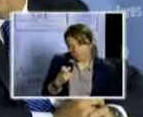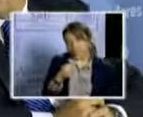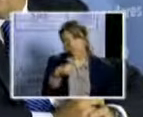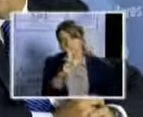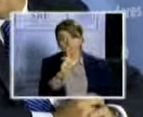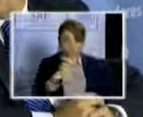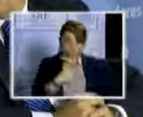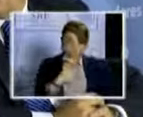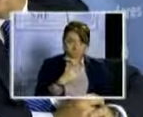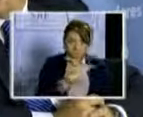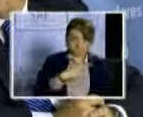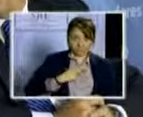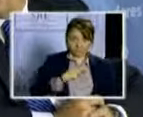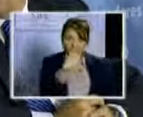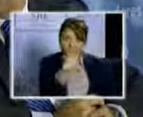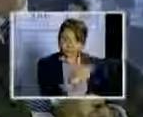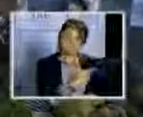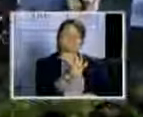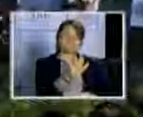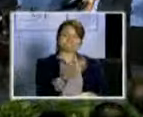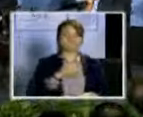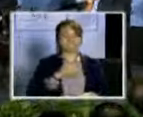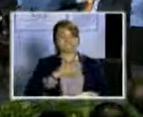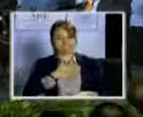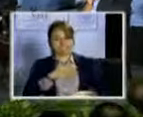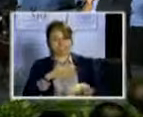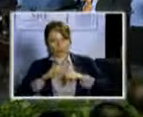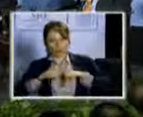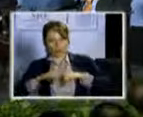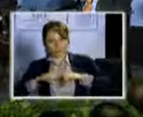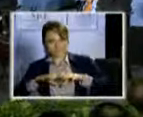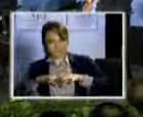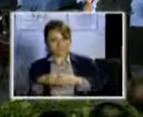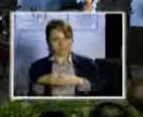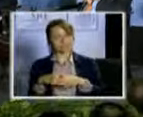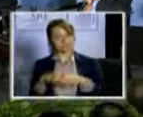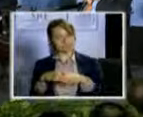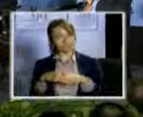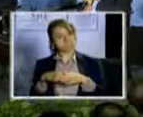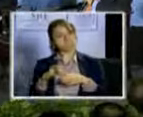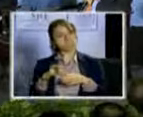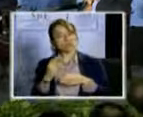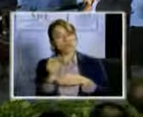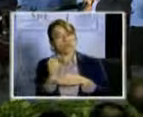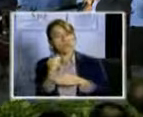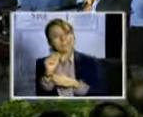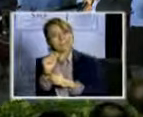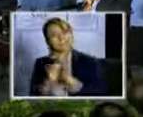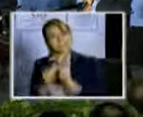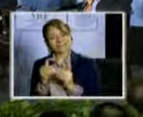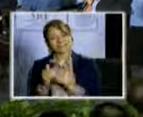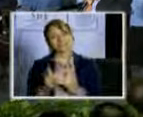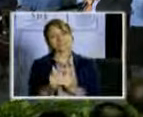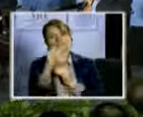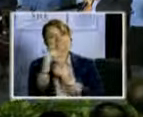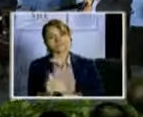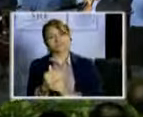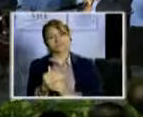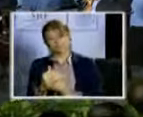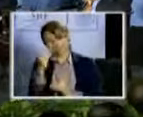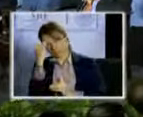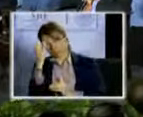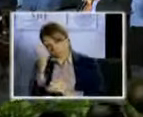decir que nosotros en mi oficina manejamos los 9 meses que duró la operación de investigación si había habido uso de